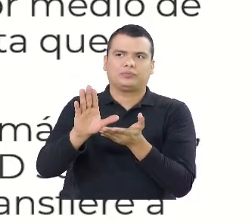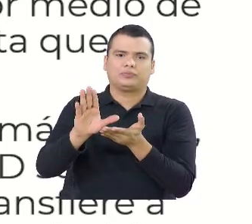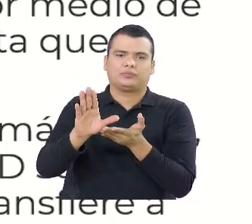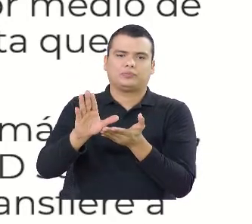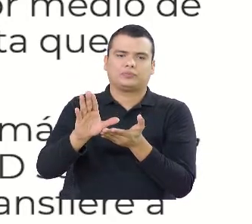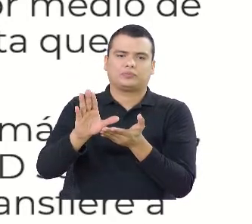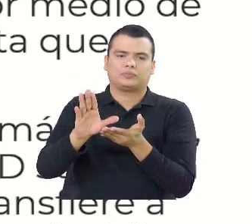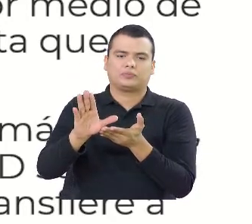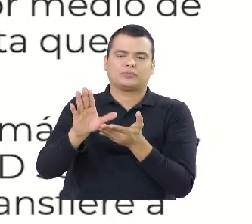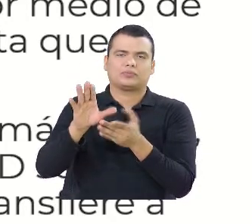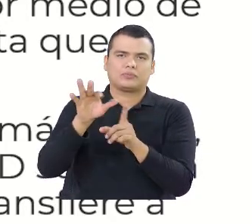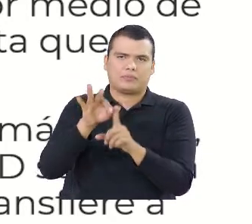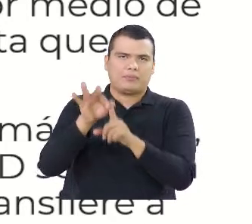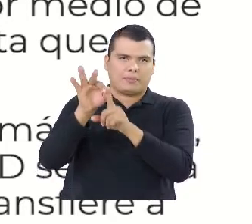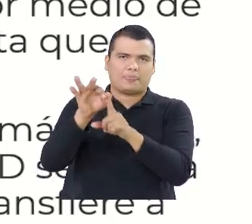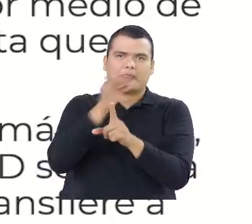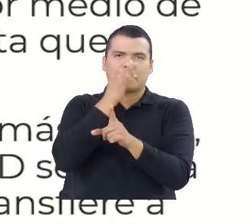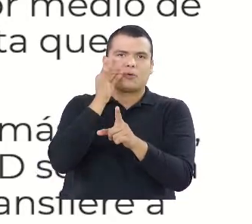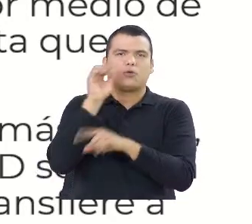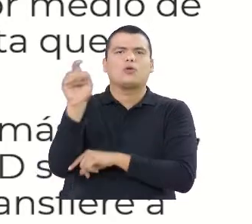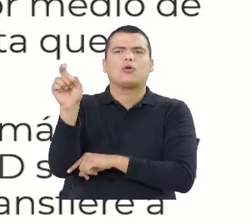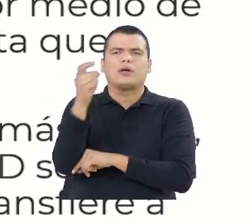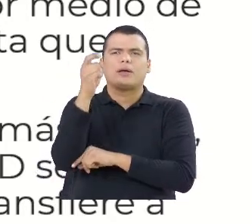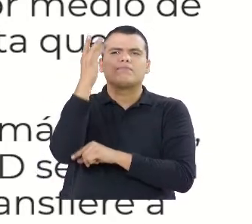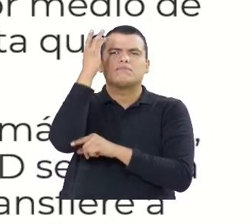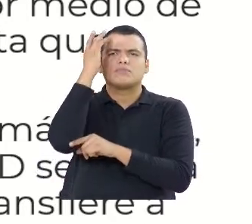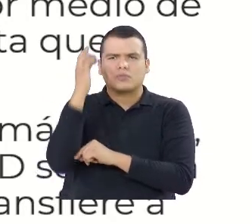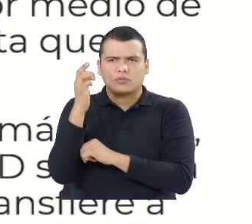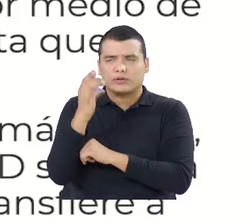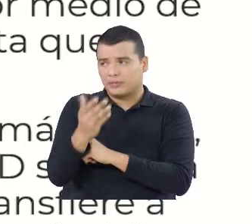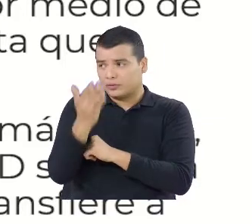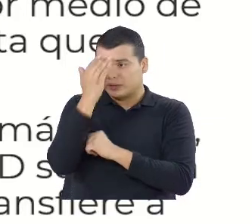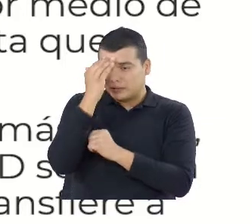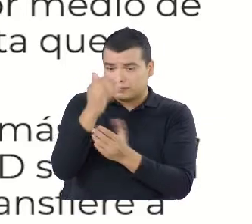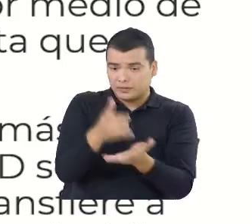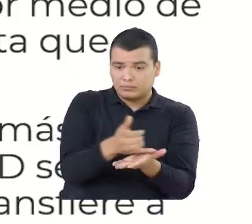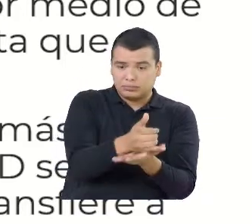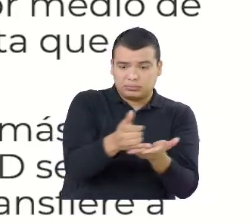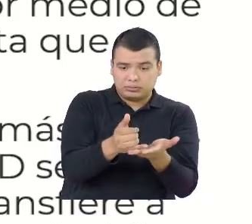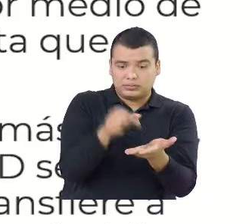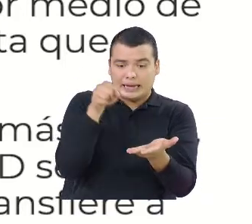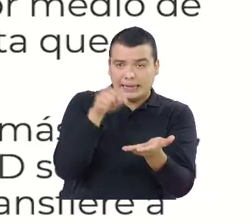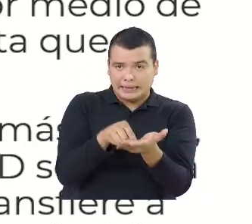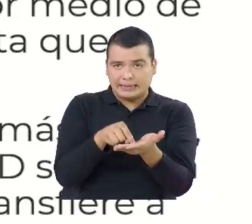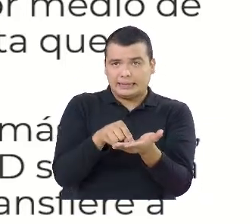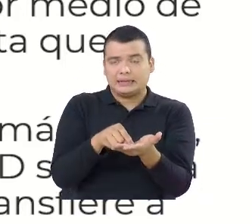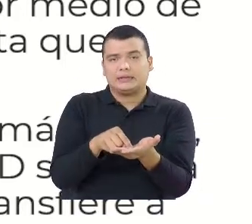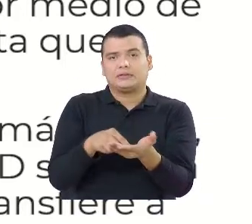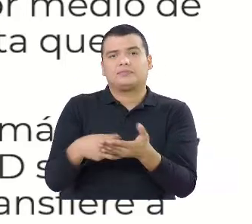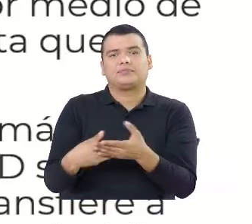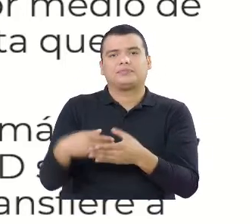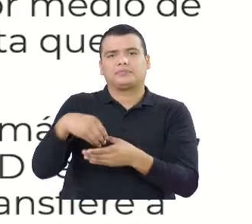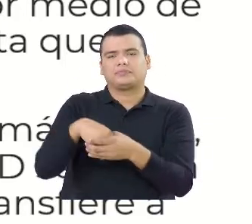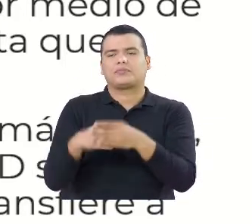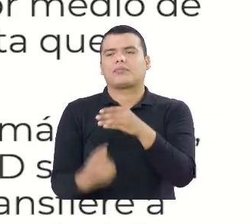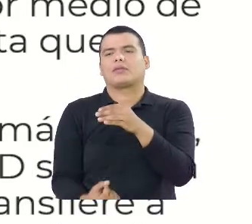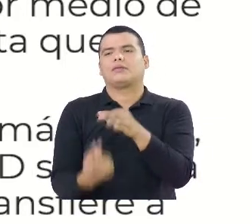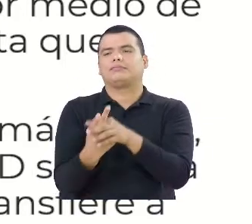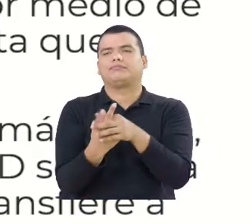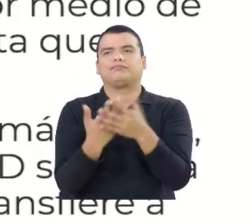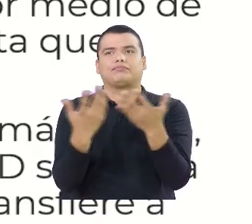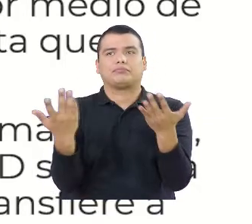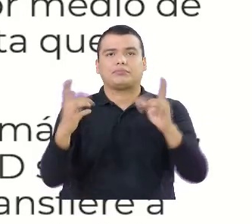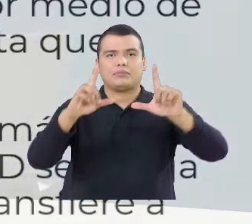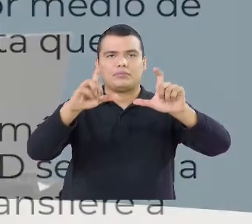¿Por qué? Porque los dibujos necesitan, ellos en una imagen JPG o PNG no la pueden